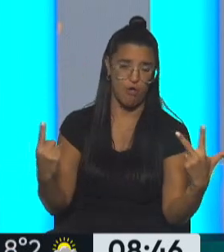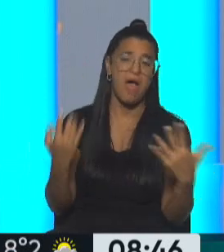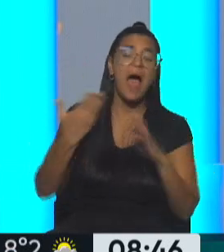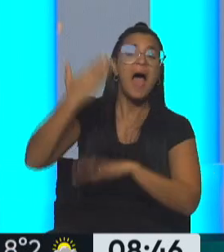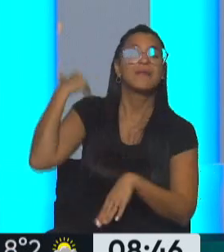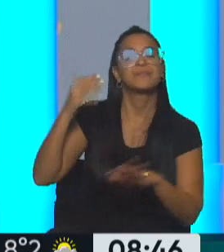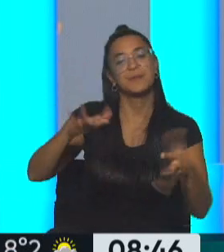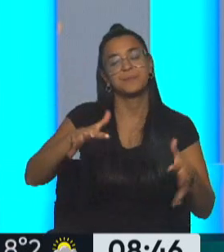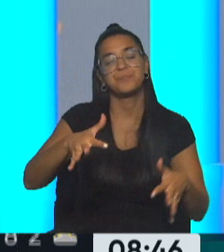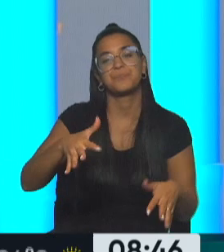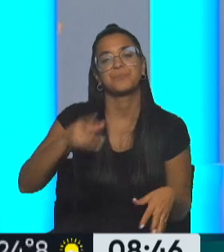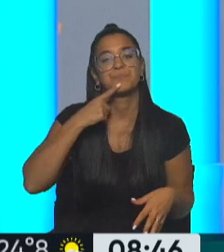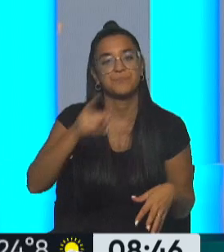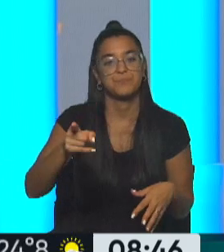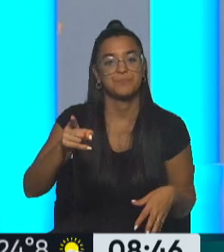partir de que